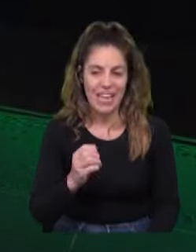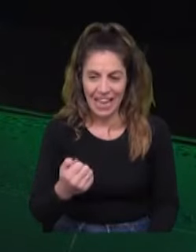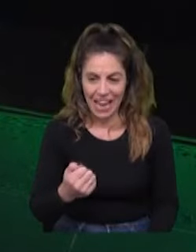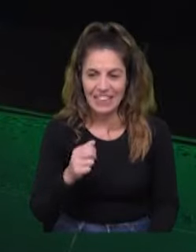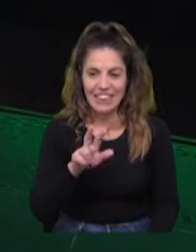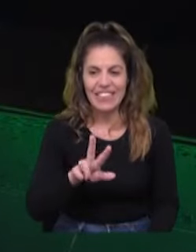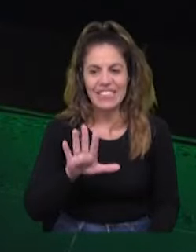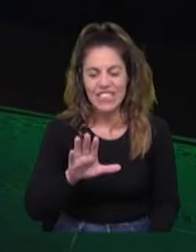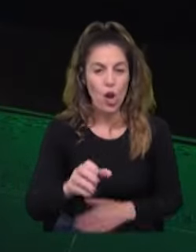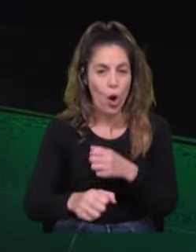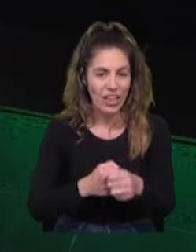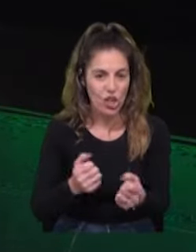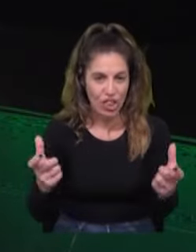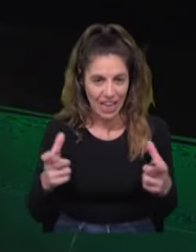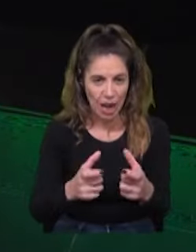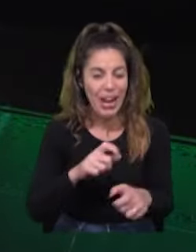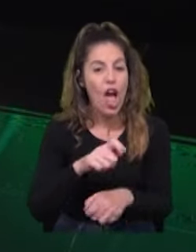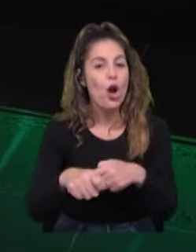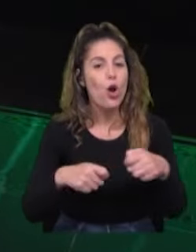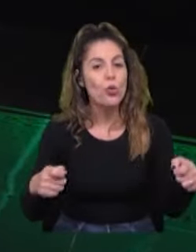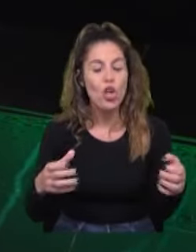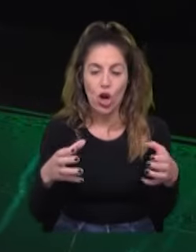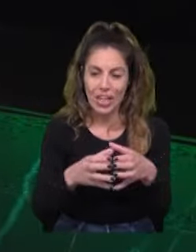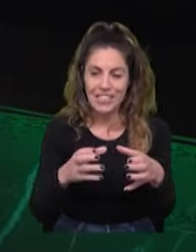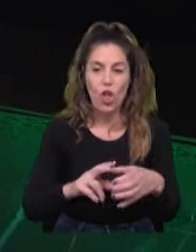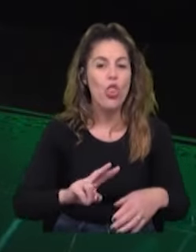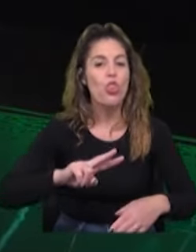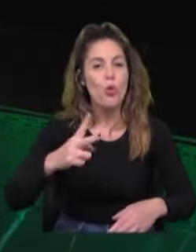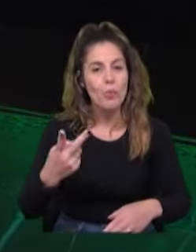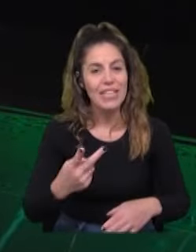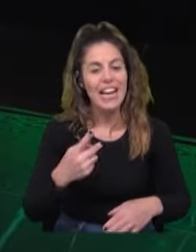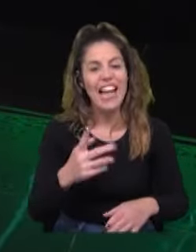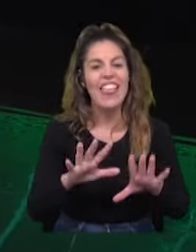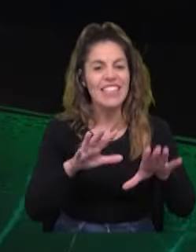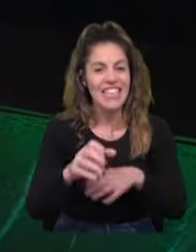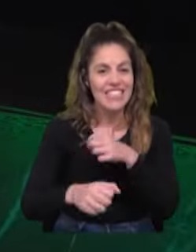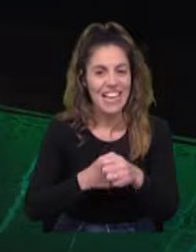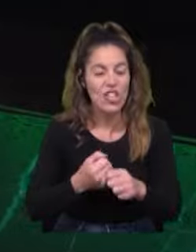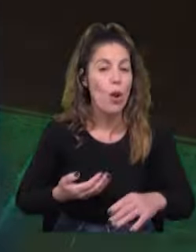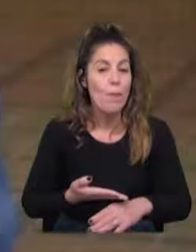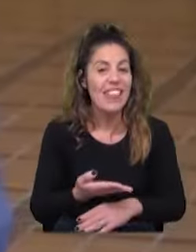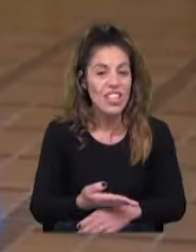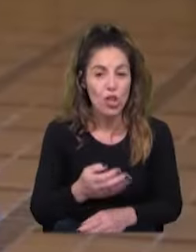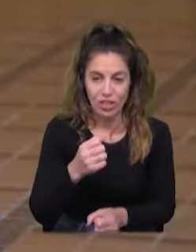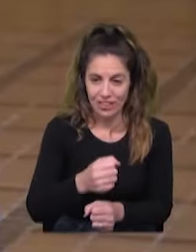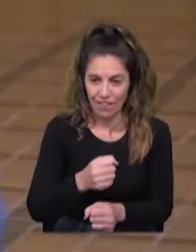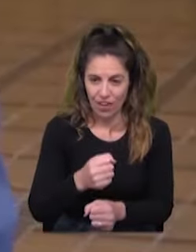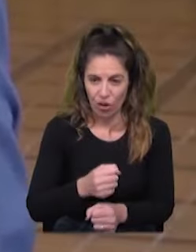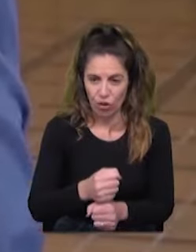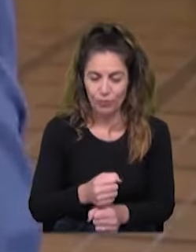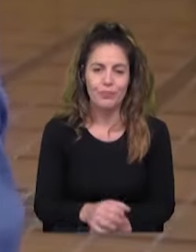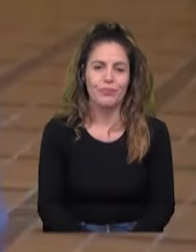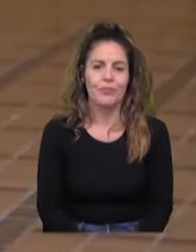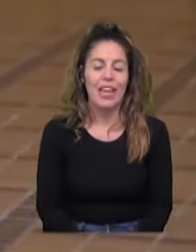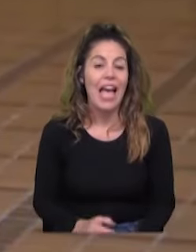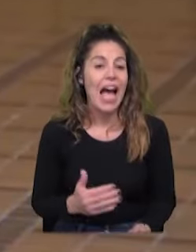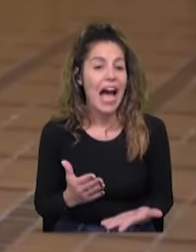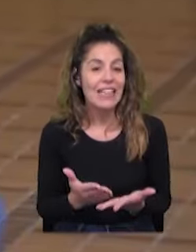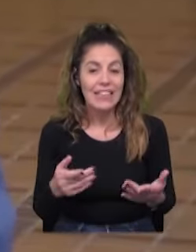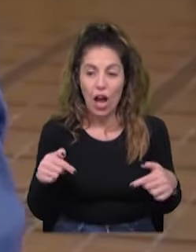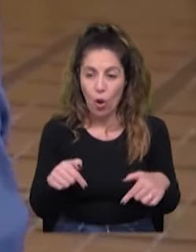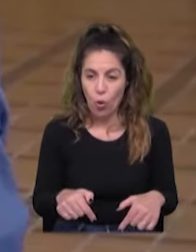justamente de la cámara concluyó que el sector duplica cada una década la demanda de empleo hasta acá nos